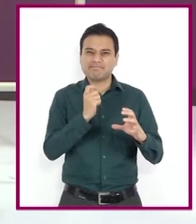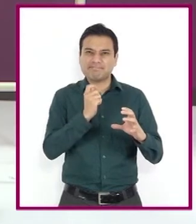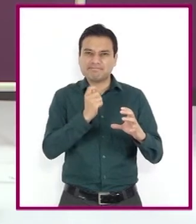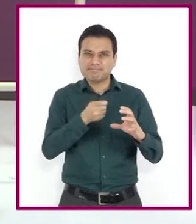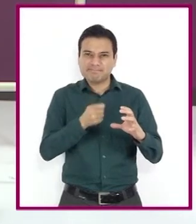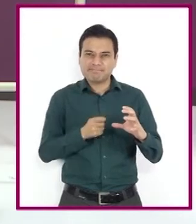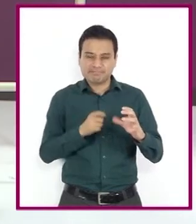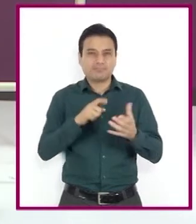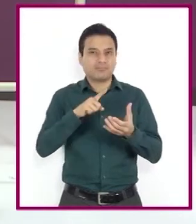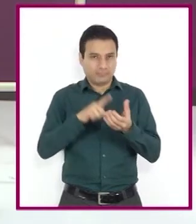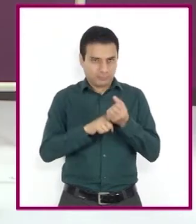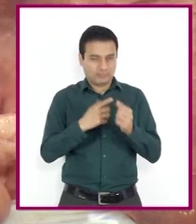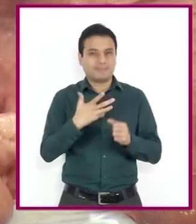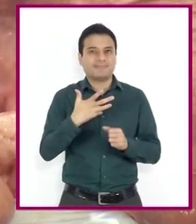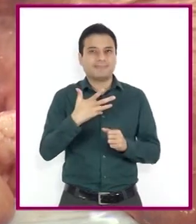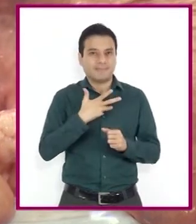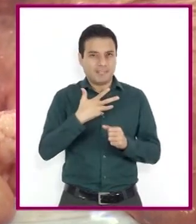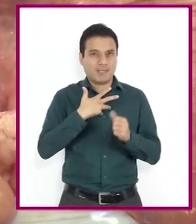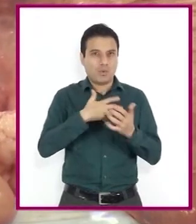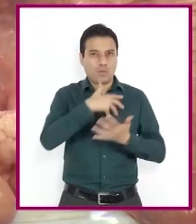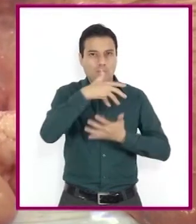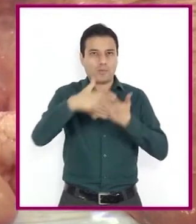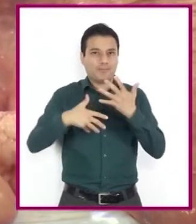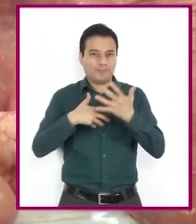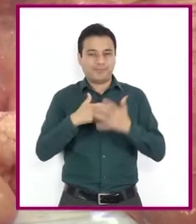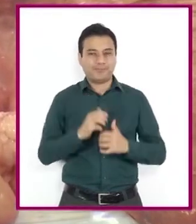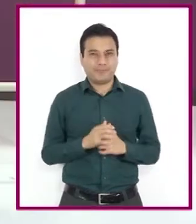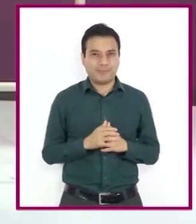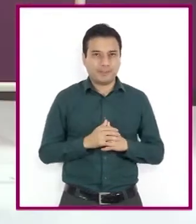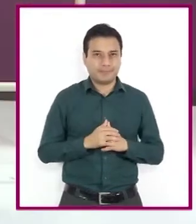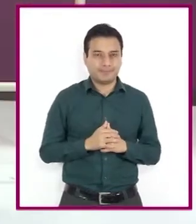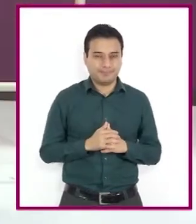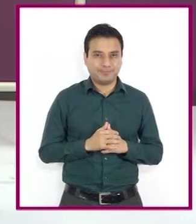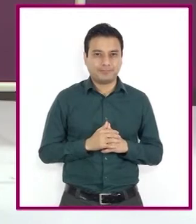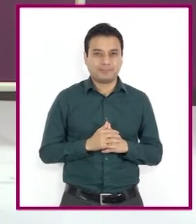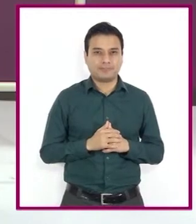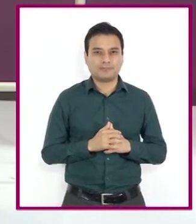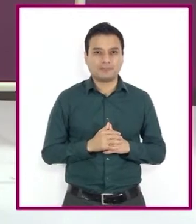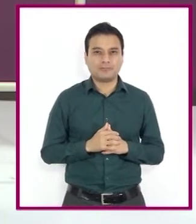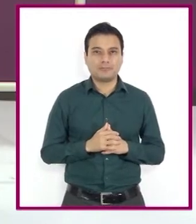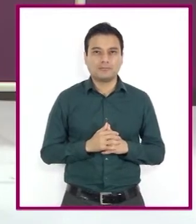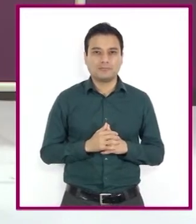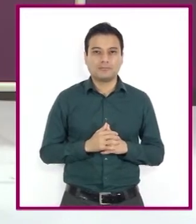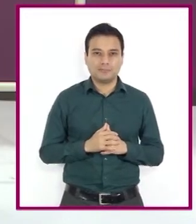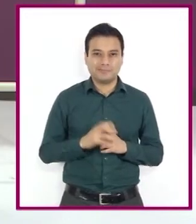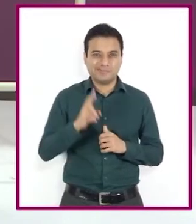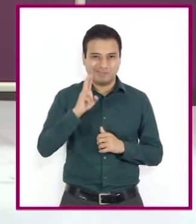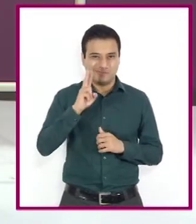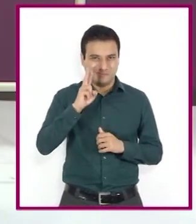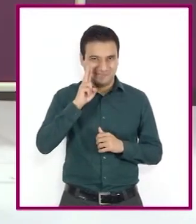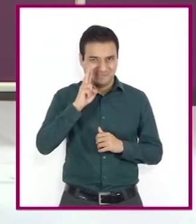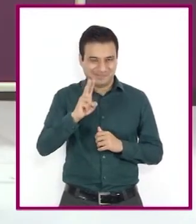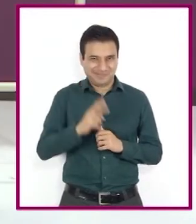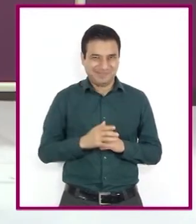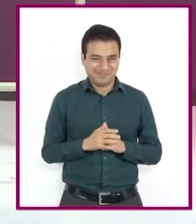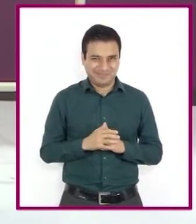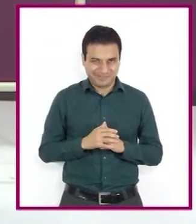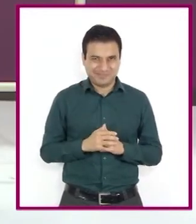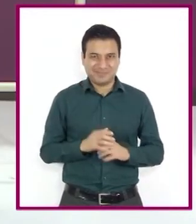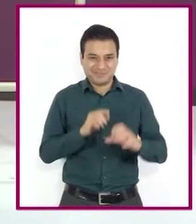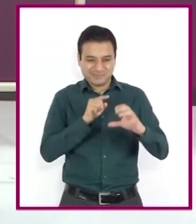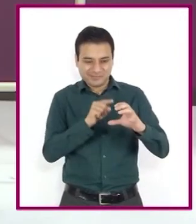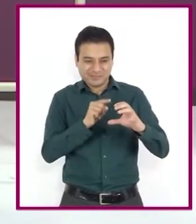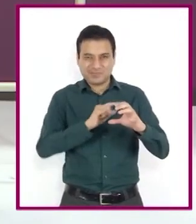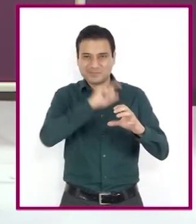pulmones de humo. Muy bien. En nuestro experimento es posible observar cómo los pulmones de cerdo se van manchando de